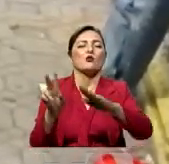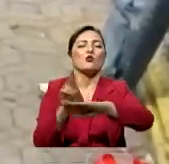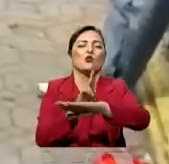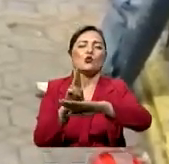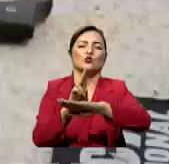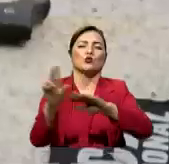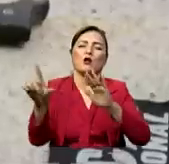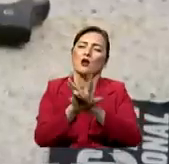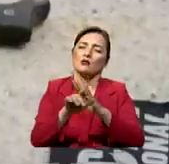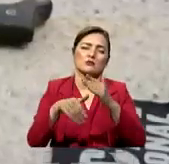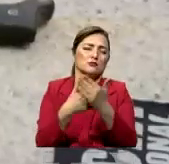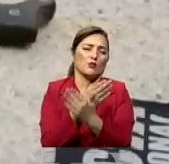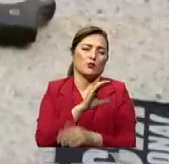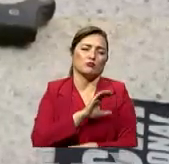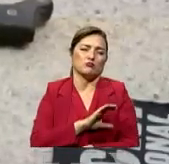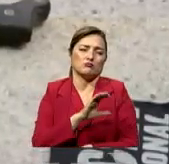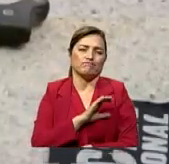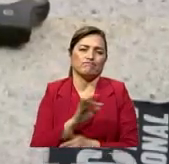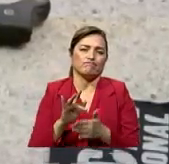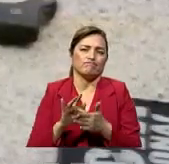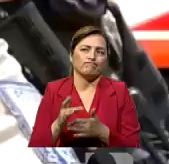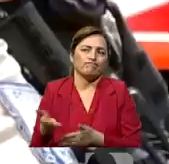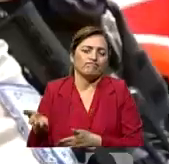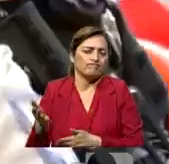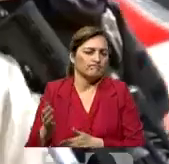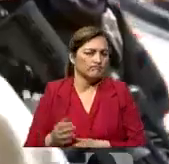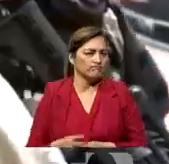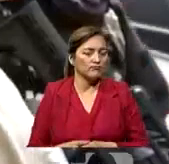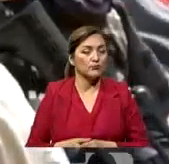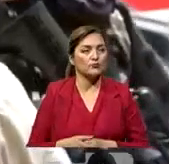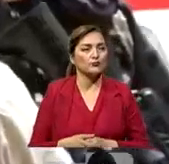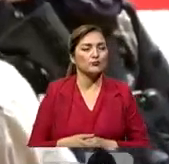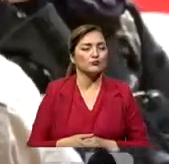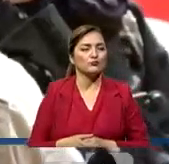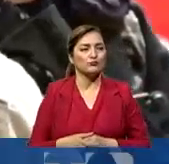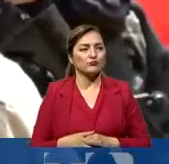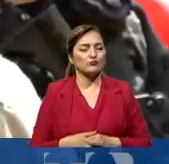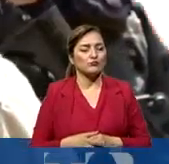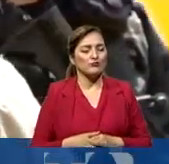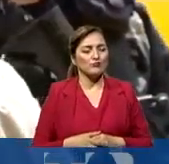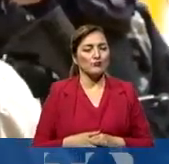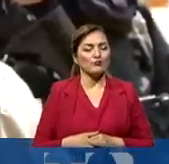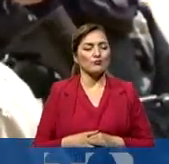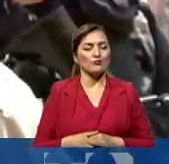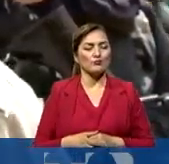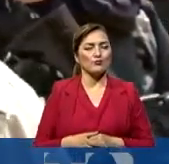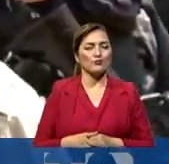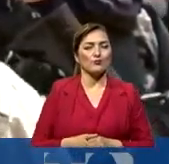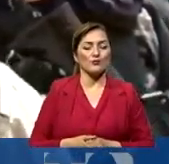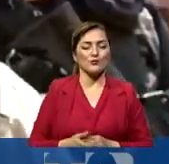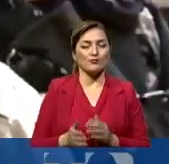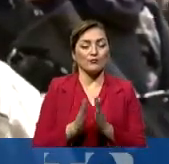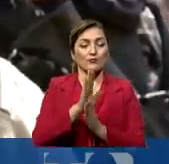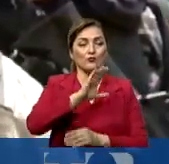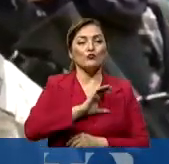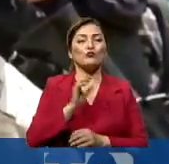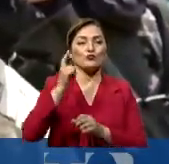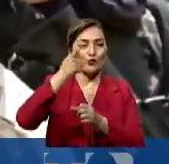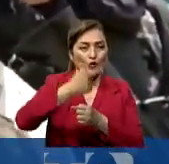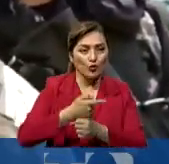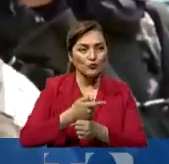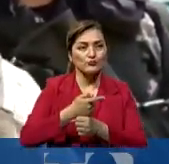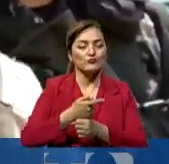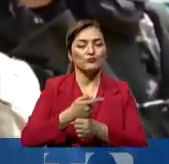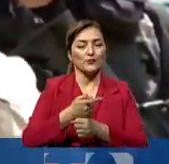de implementos considerados peligrosos. Es así que hemos solicitado de que exista una ordenanza por parte del municipio el que